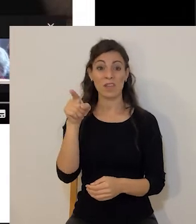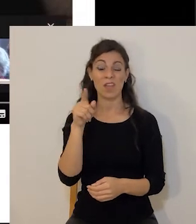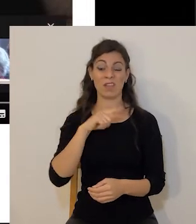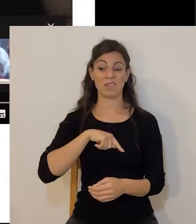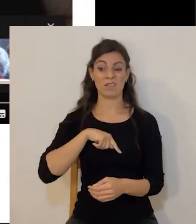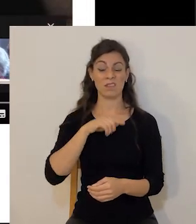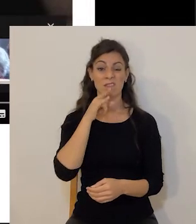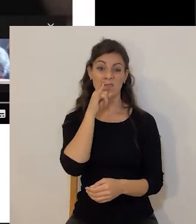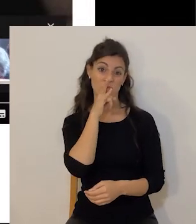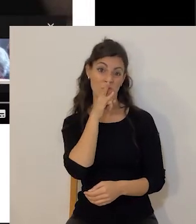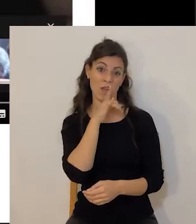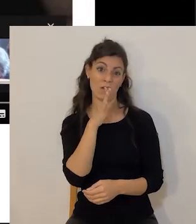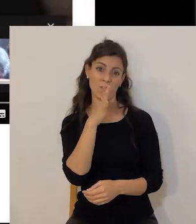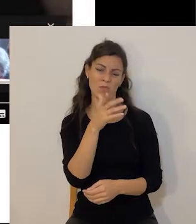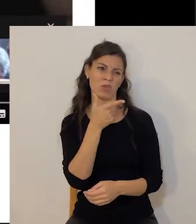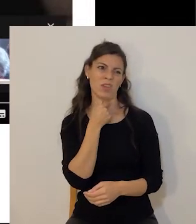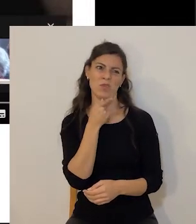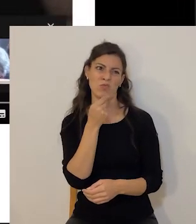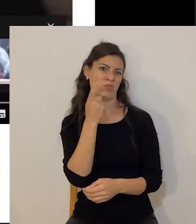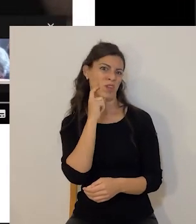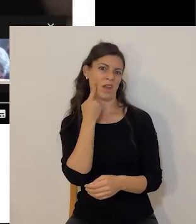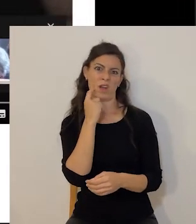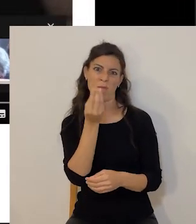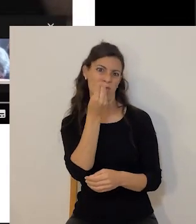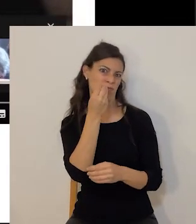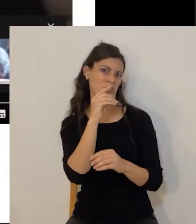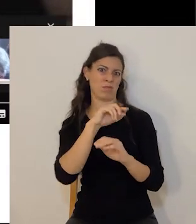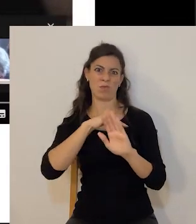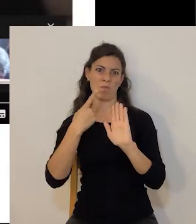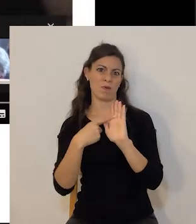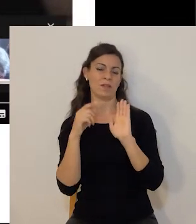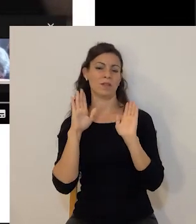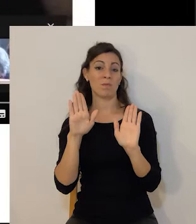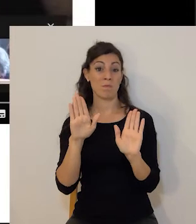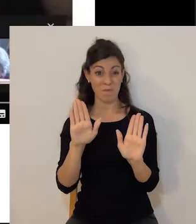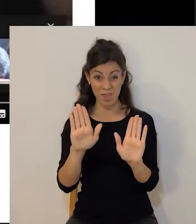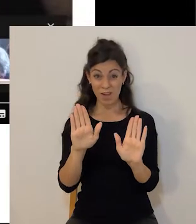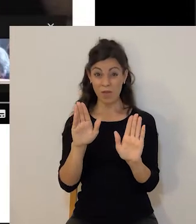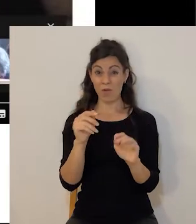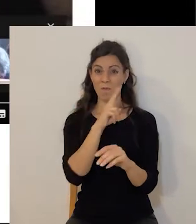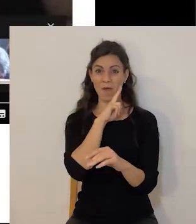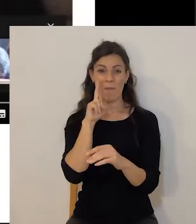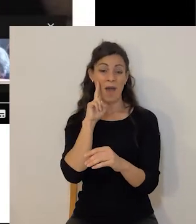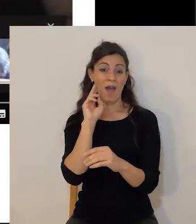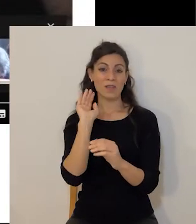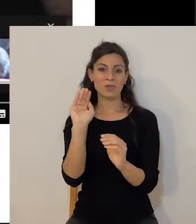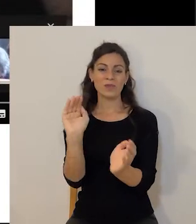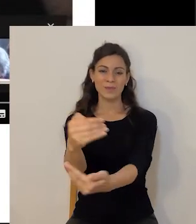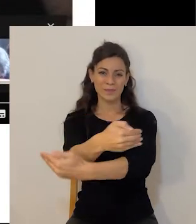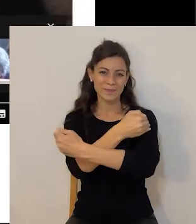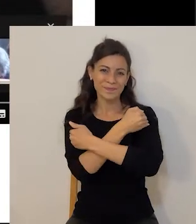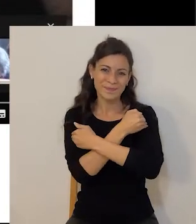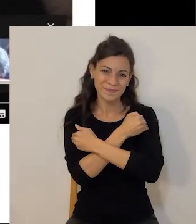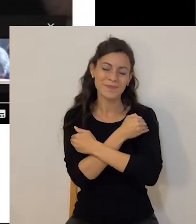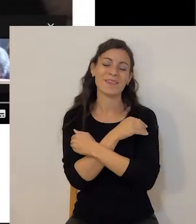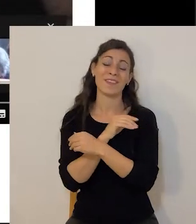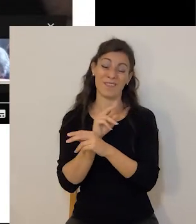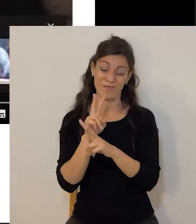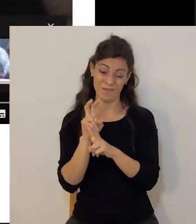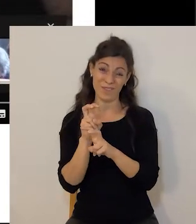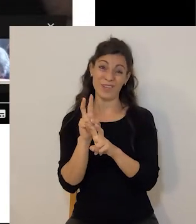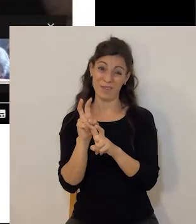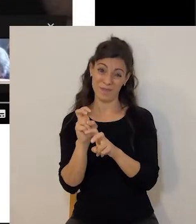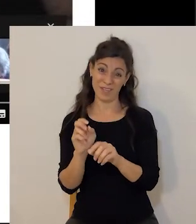mal porque no le gusta que se hayan comido sus caramelos, pero abraza a su mamá. Dice, vale, vale. Y hace así con las